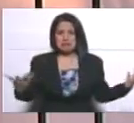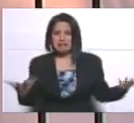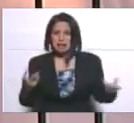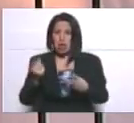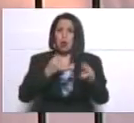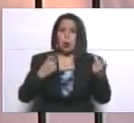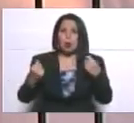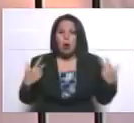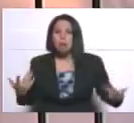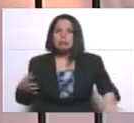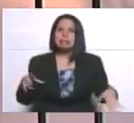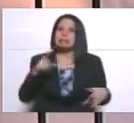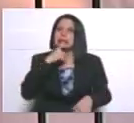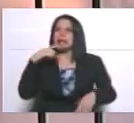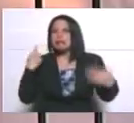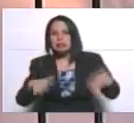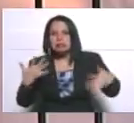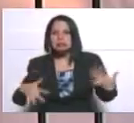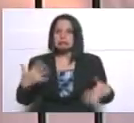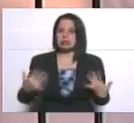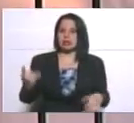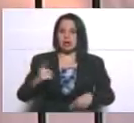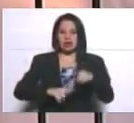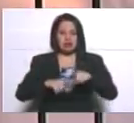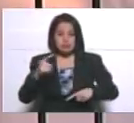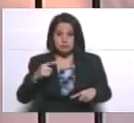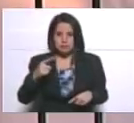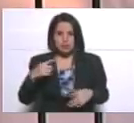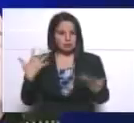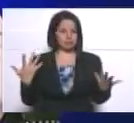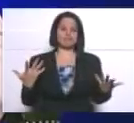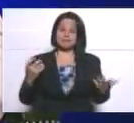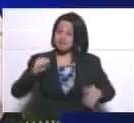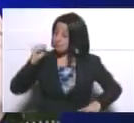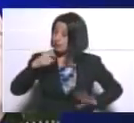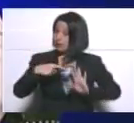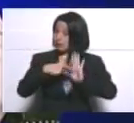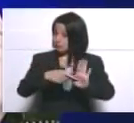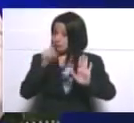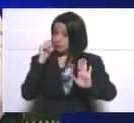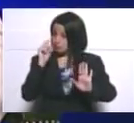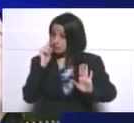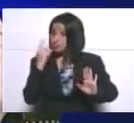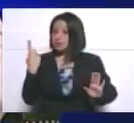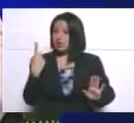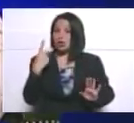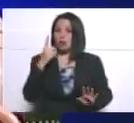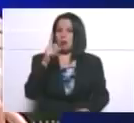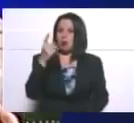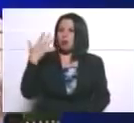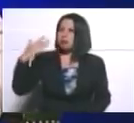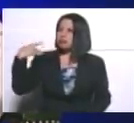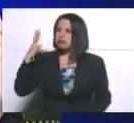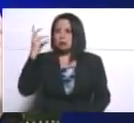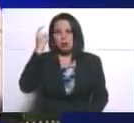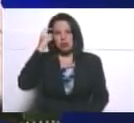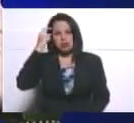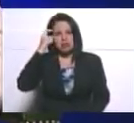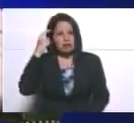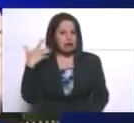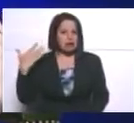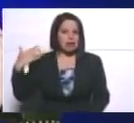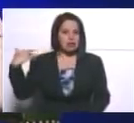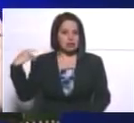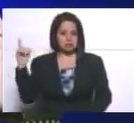económico, ¿qué mensaje le dejas tú al pueblo de Venezuela? Un ejemplo que a mí me conmovió realmente. Hace apenas unos días yo estaba en un sitio y